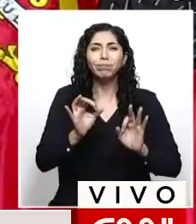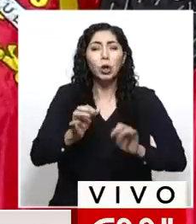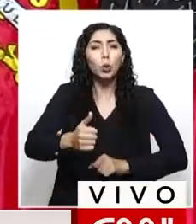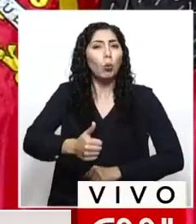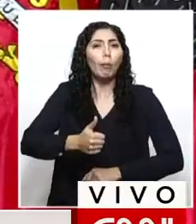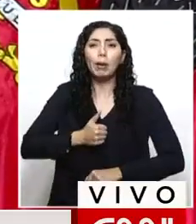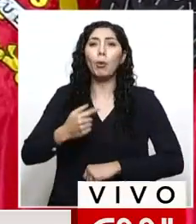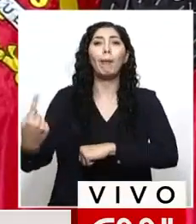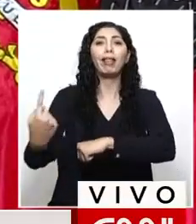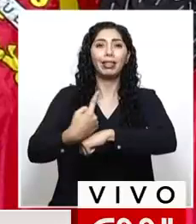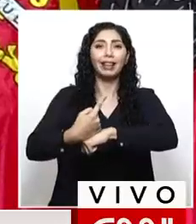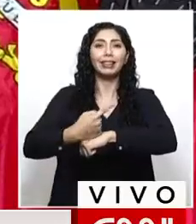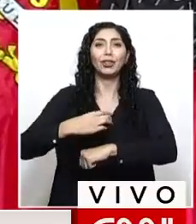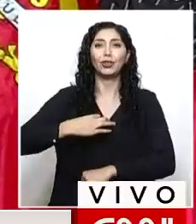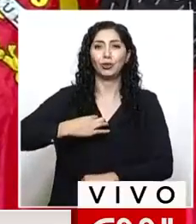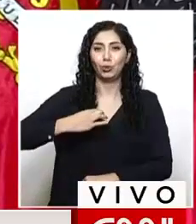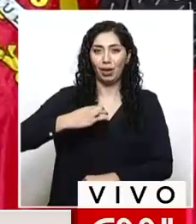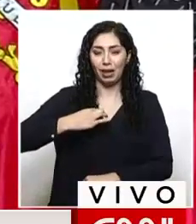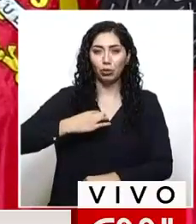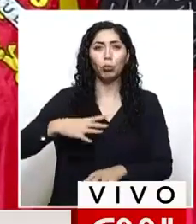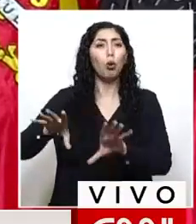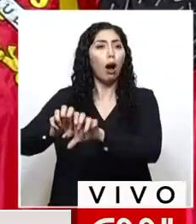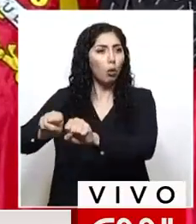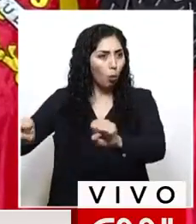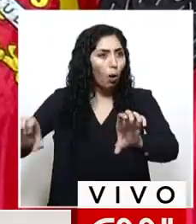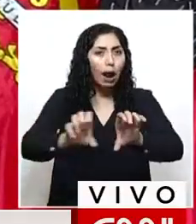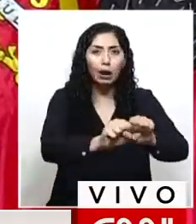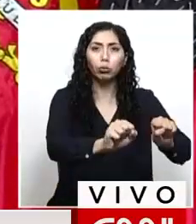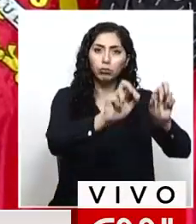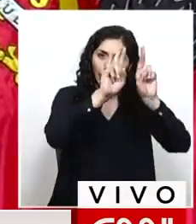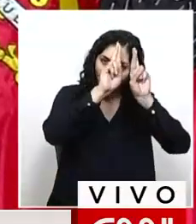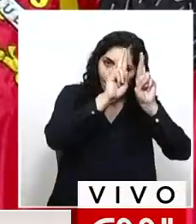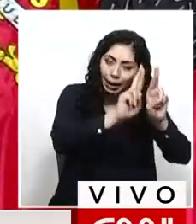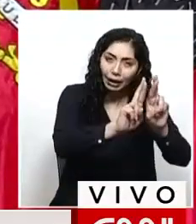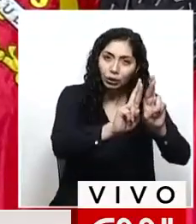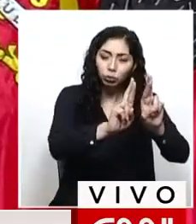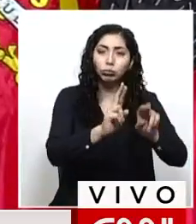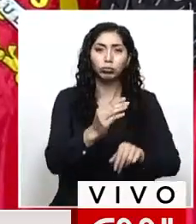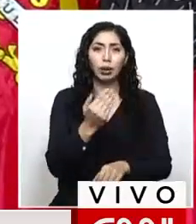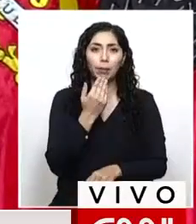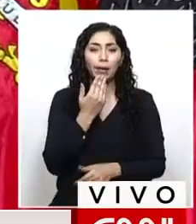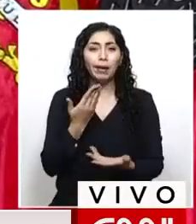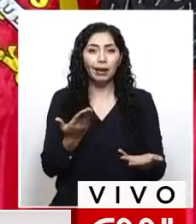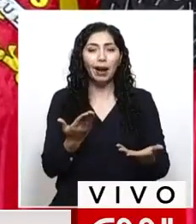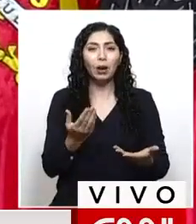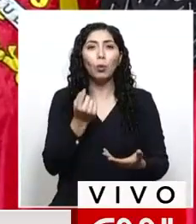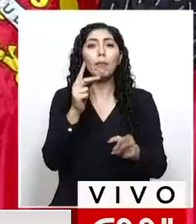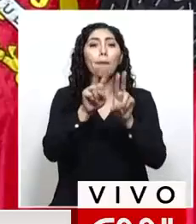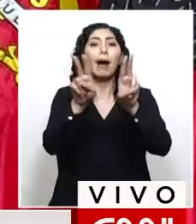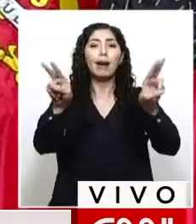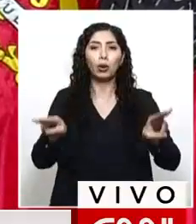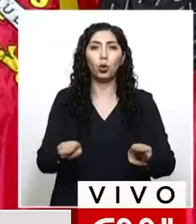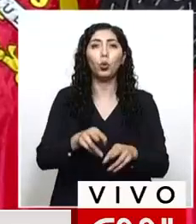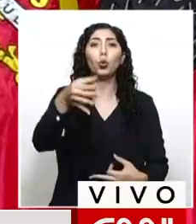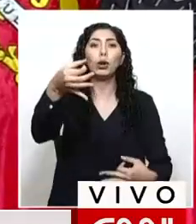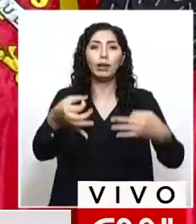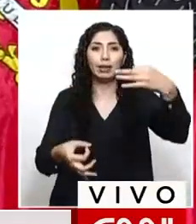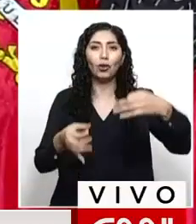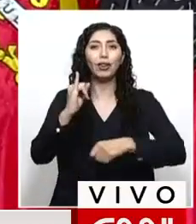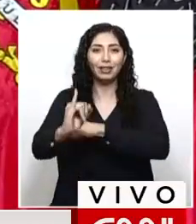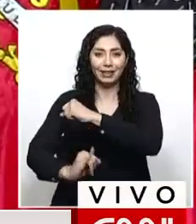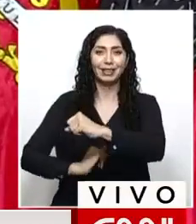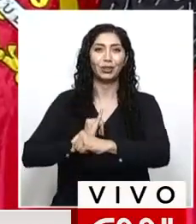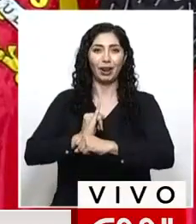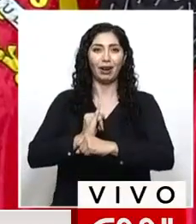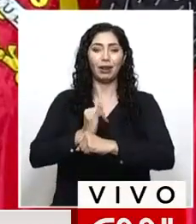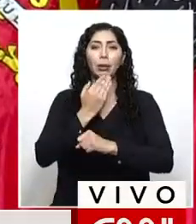ciudadano, con acuerdos amplios, con pleno respeto y consideración al marco jurídico internacional y con el fundamento